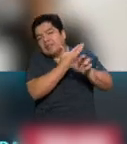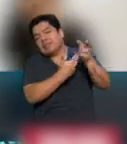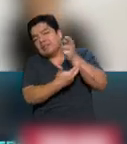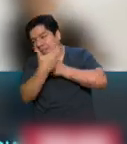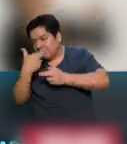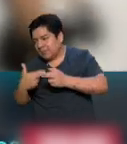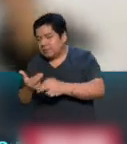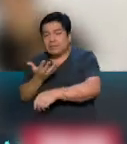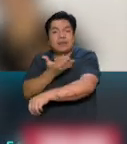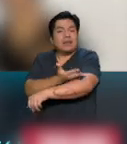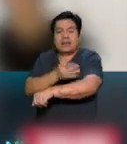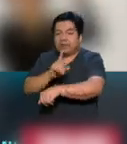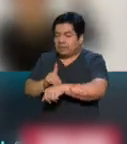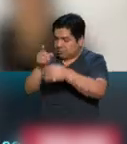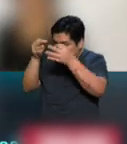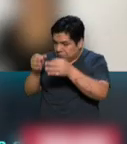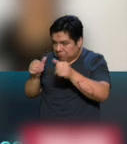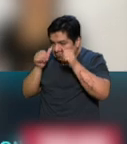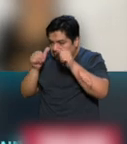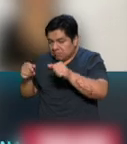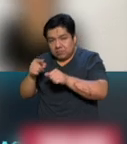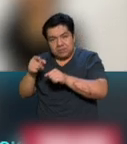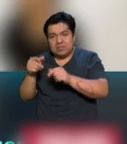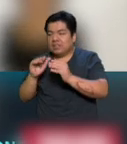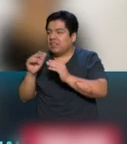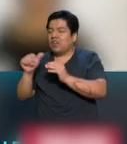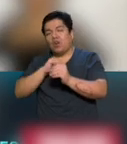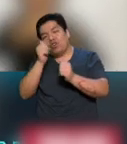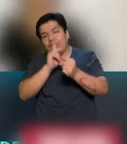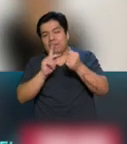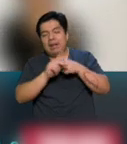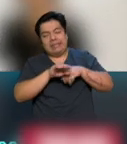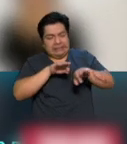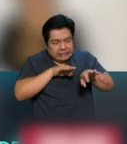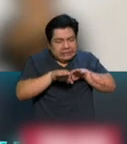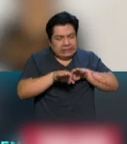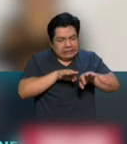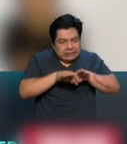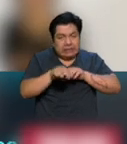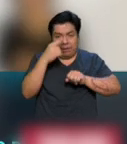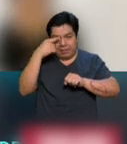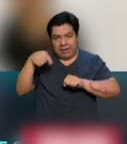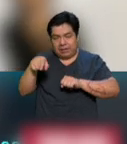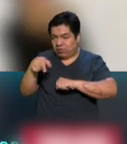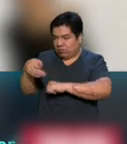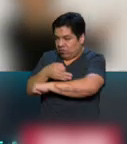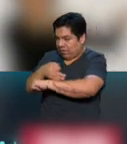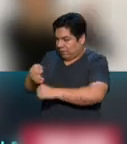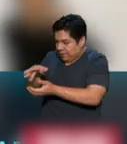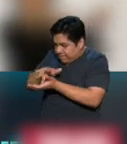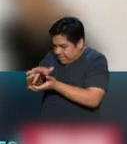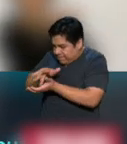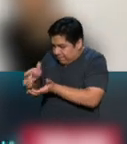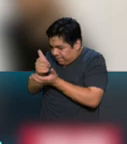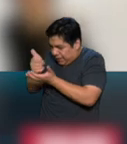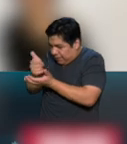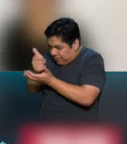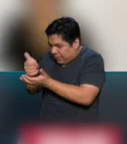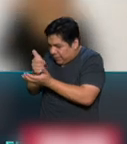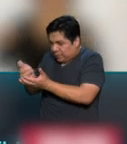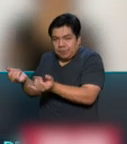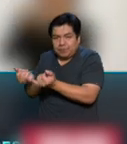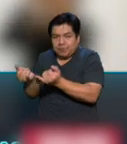gente honesta que ha trabajado lejos de su nación para sacar adelante a su familia y que ha contribuido